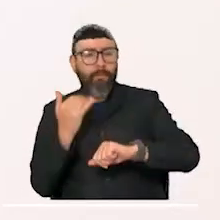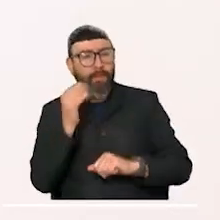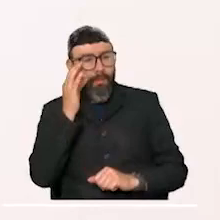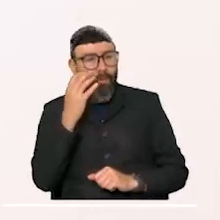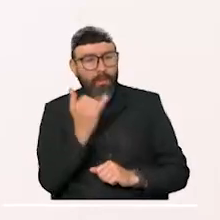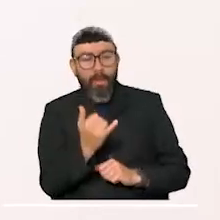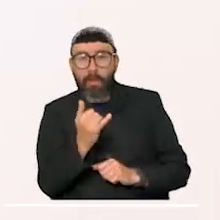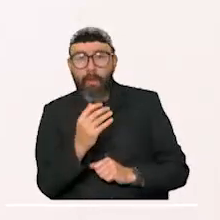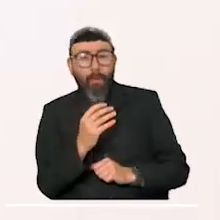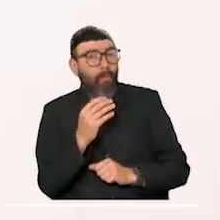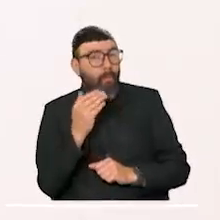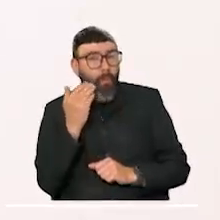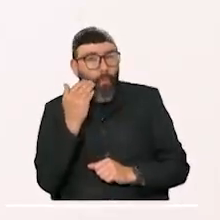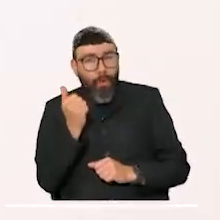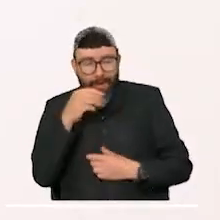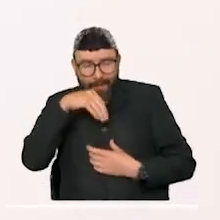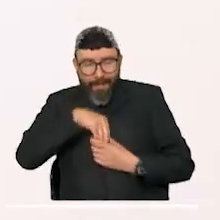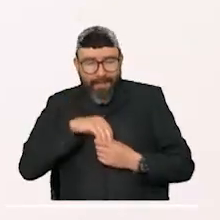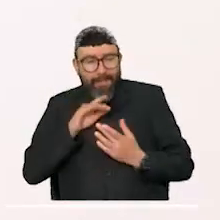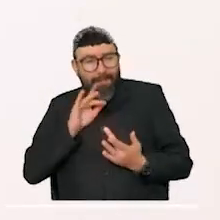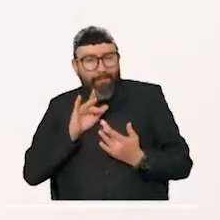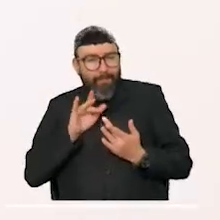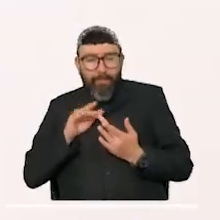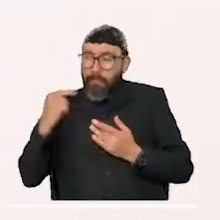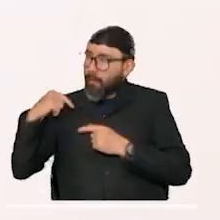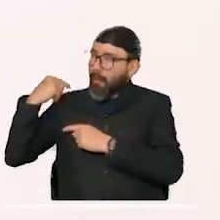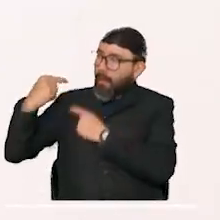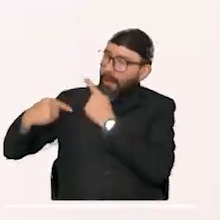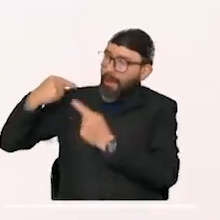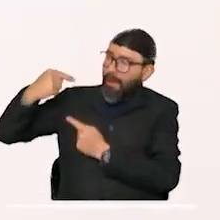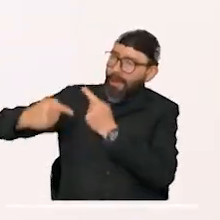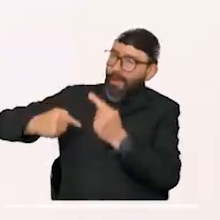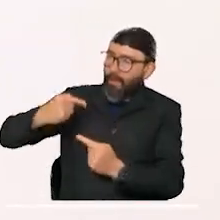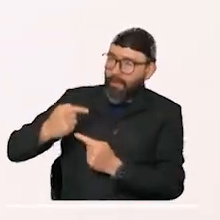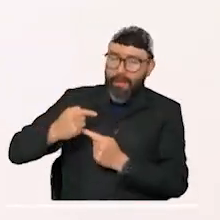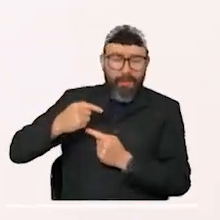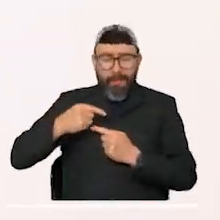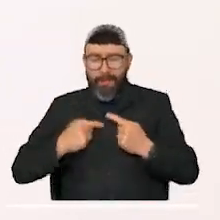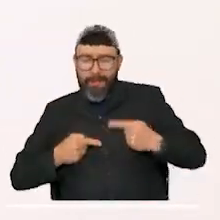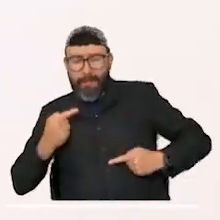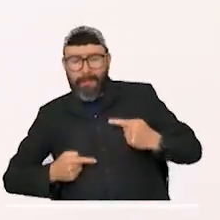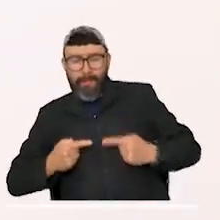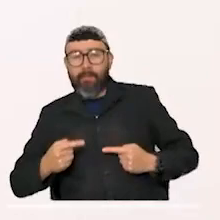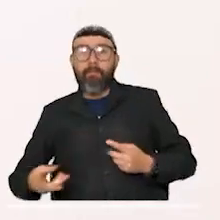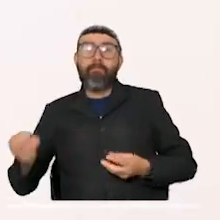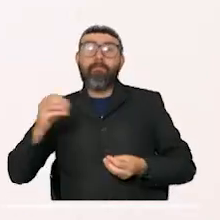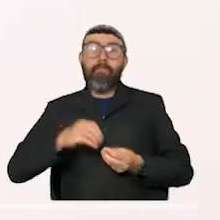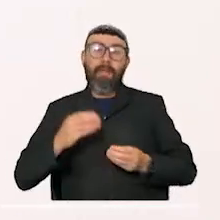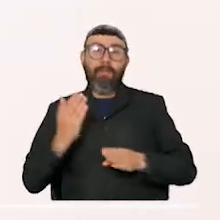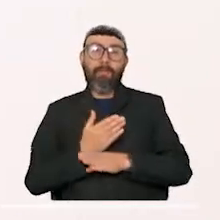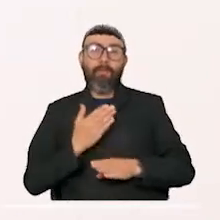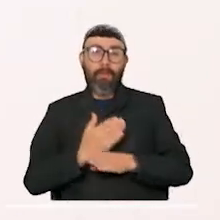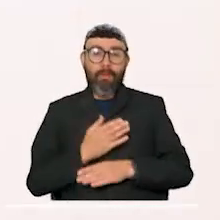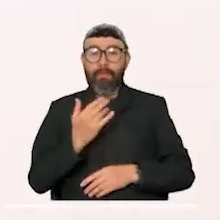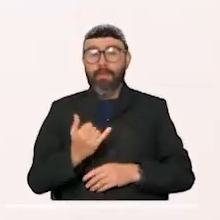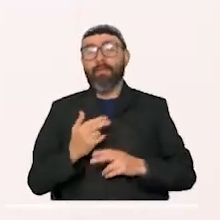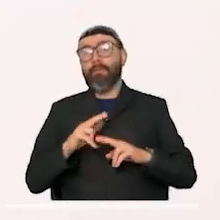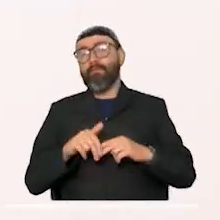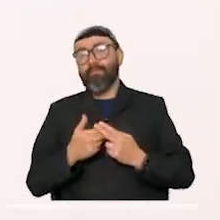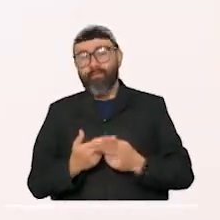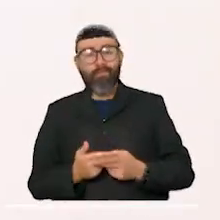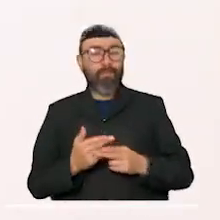con la que vienen de herencia empiezan a tener más problemas ginecológicos o más problemas a nivel reproductivo